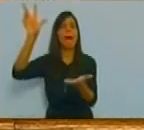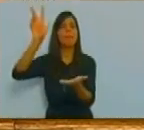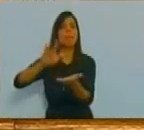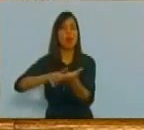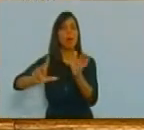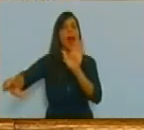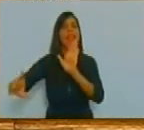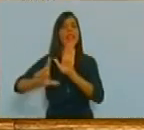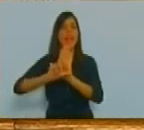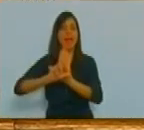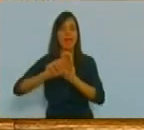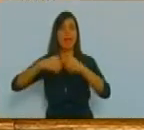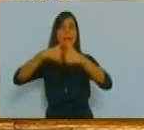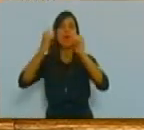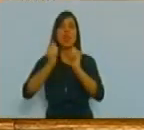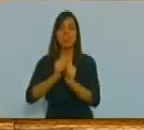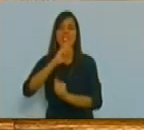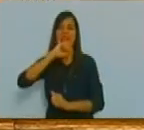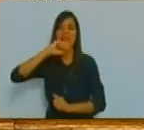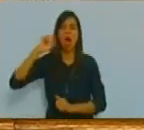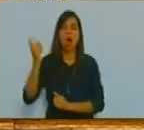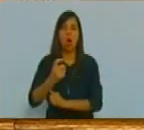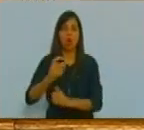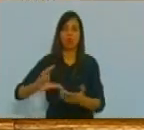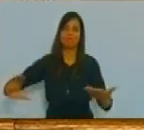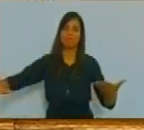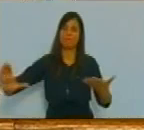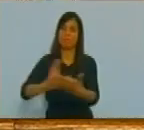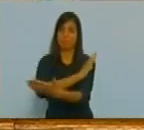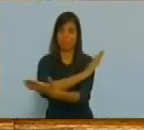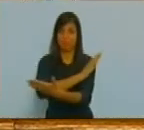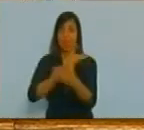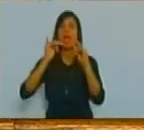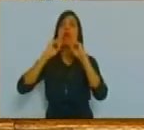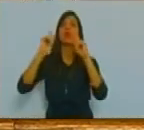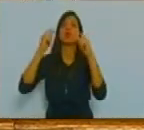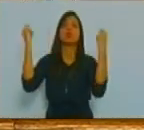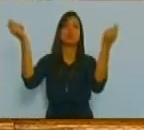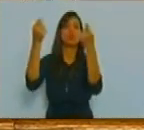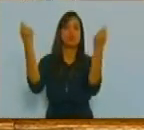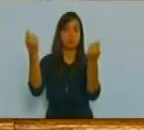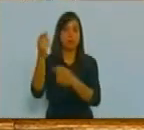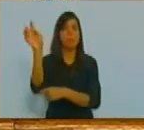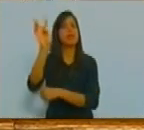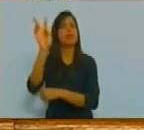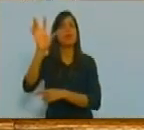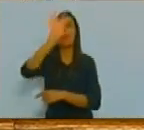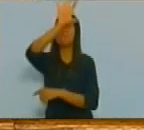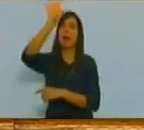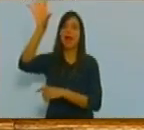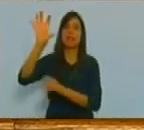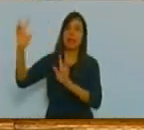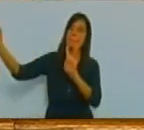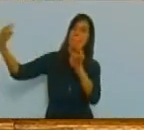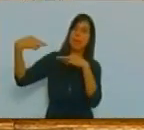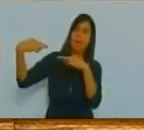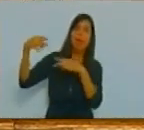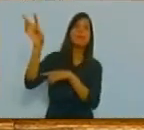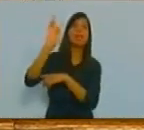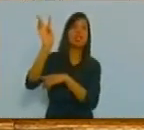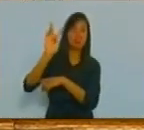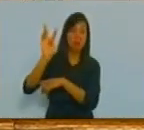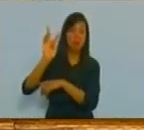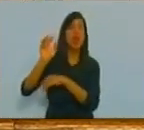venezuela será noticia para decirle a los pueblos del mundo que si se puede que pidan su constituyente